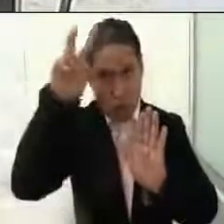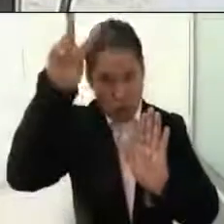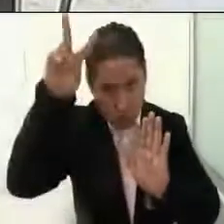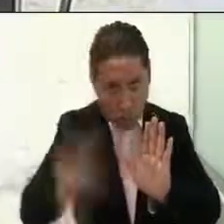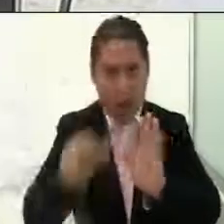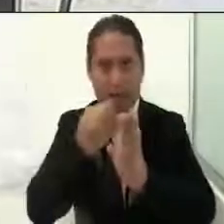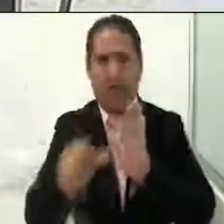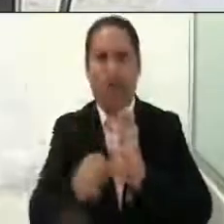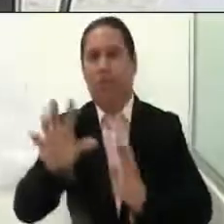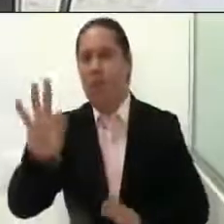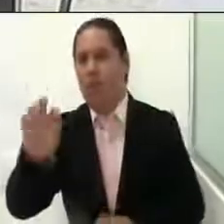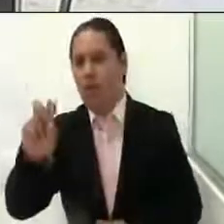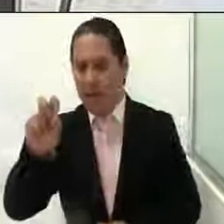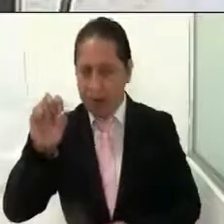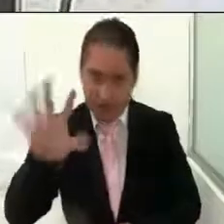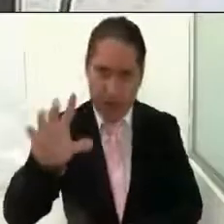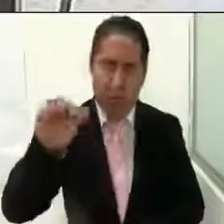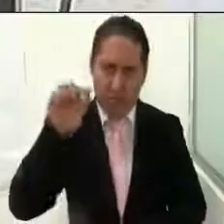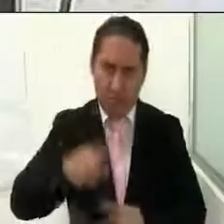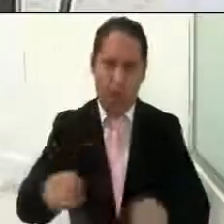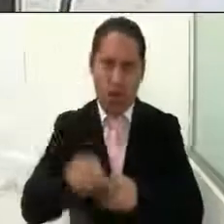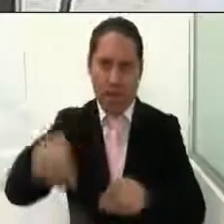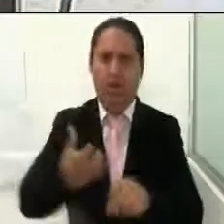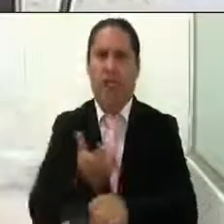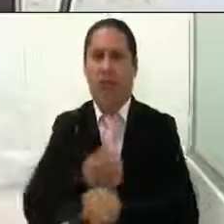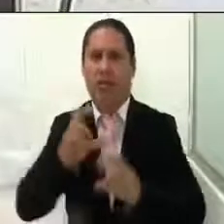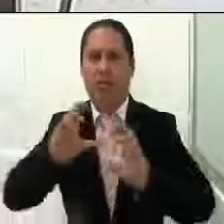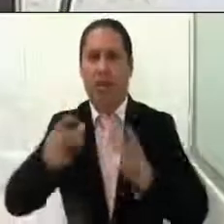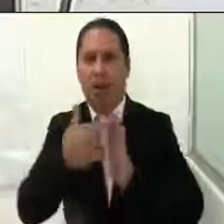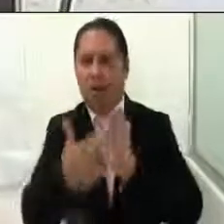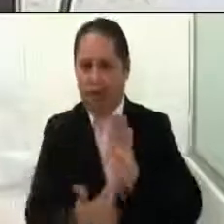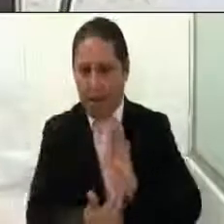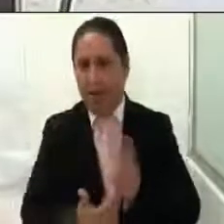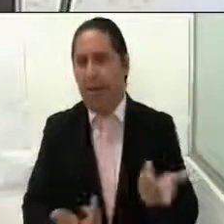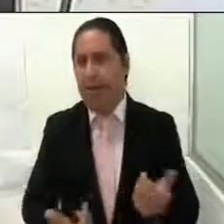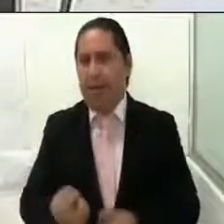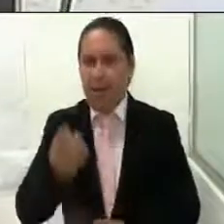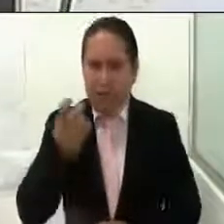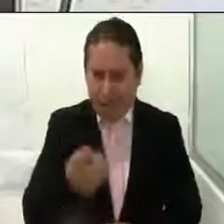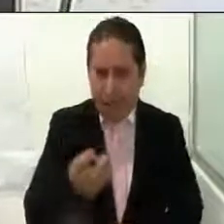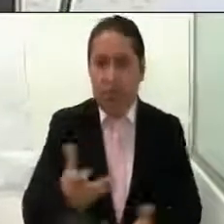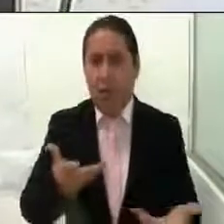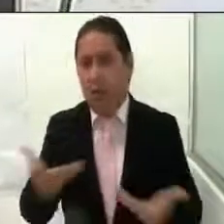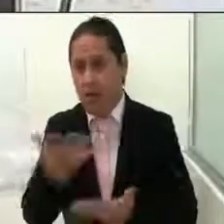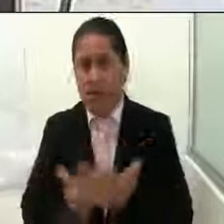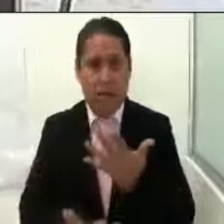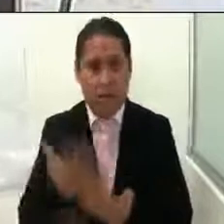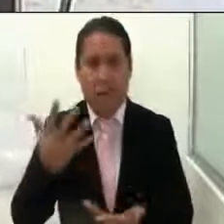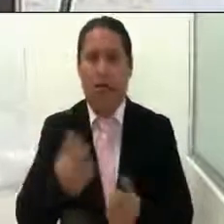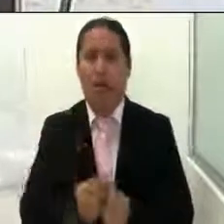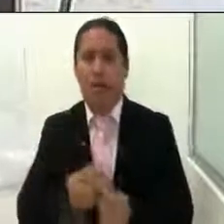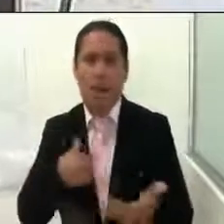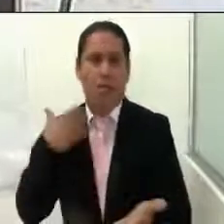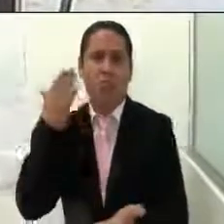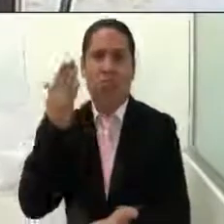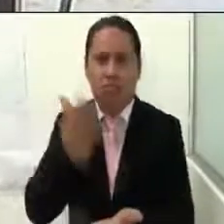45 de la ley catastral del estado de chiapas y procede a realizar el se proceda a realizar el levantamiento físico